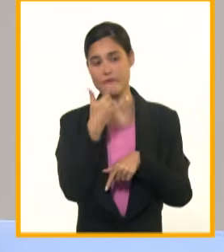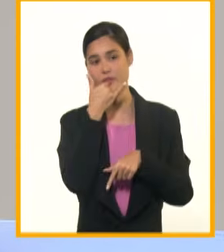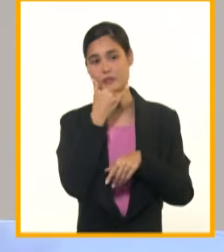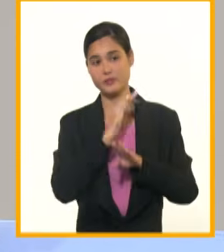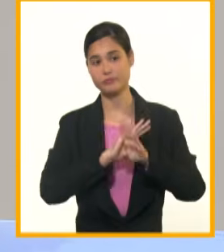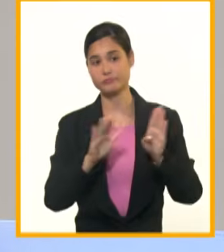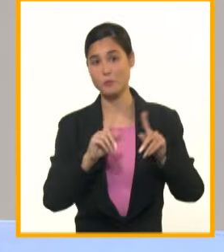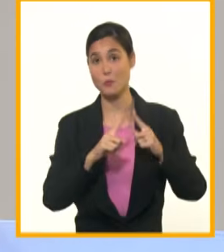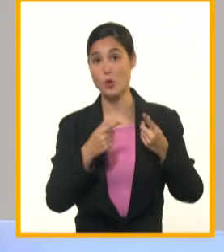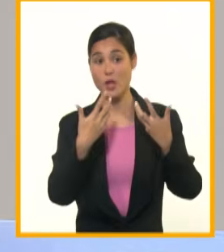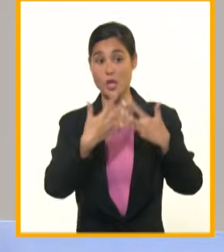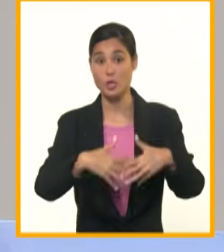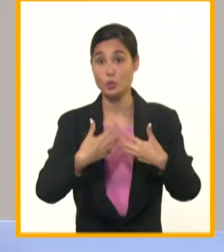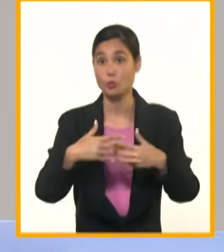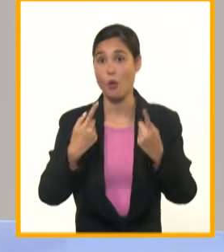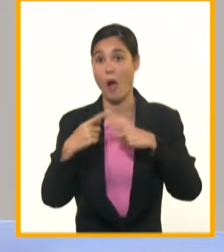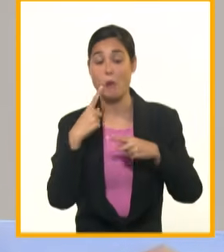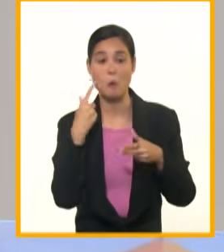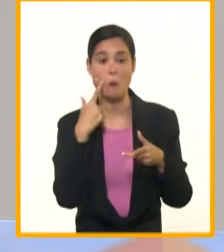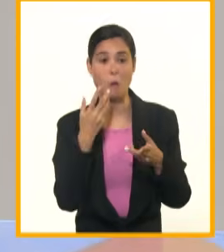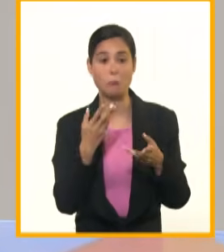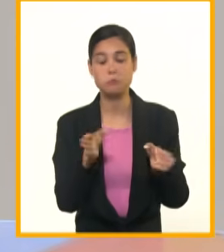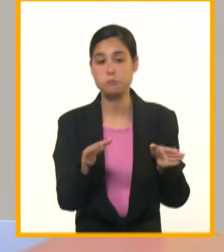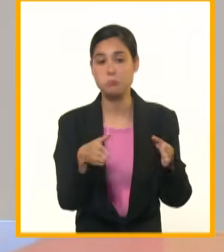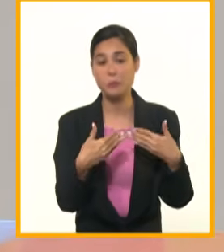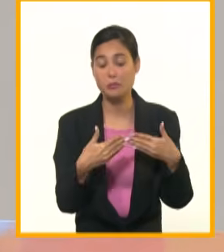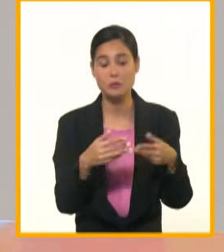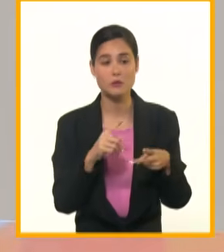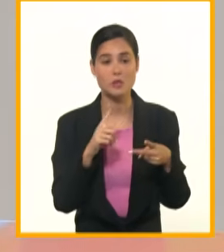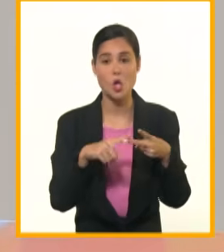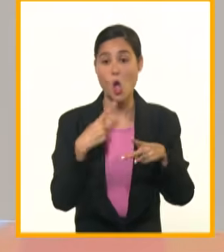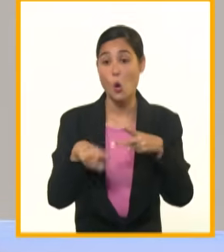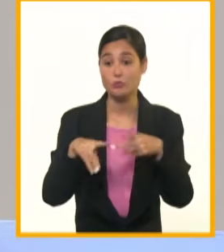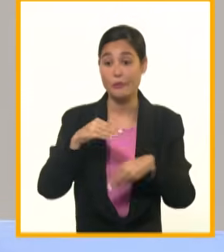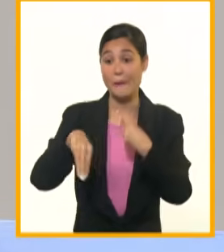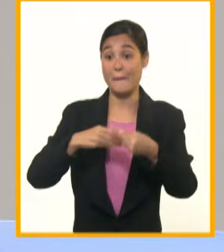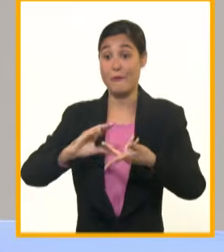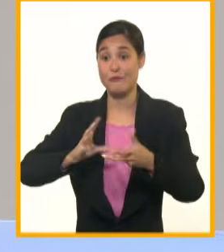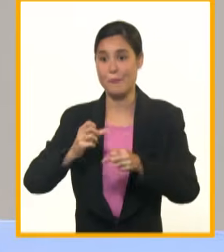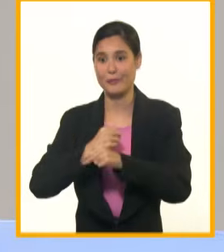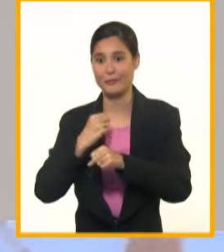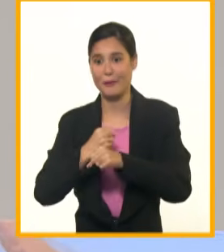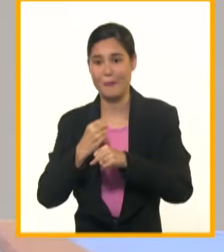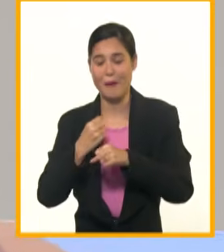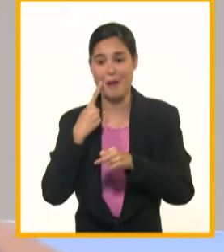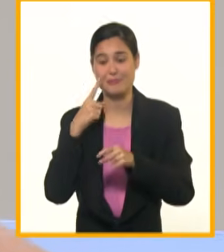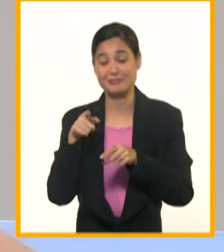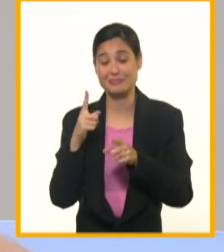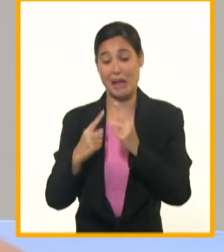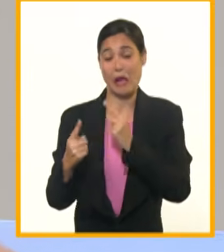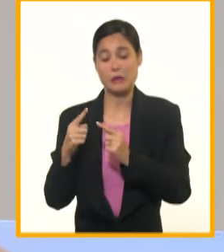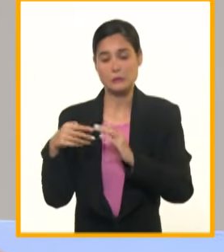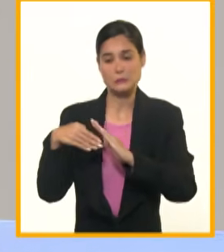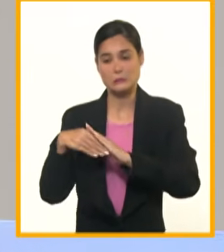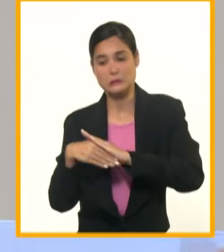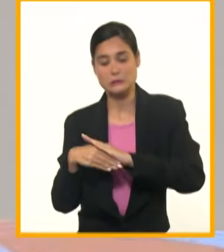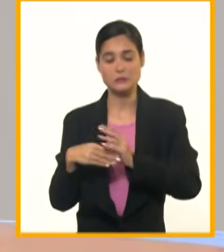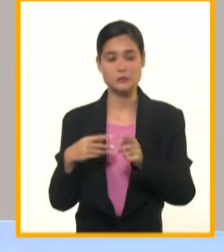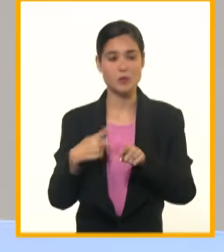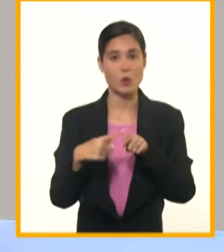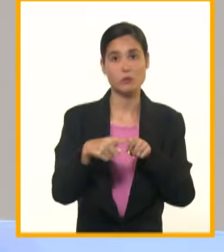que algunas hubo que cerrar, hubo que modificar su objeto social. Indudablemente Mayabeque es un territorio que tiene una